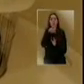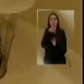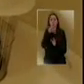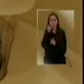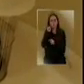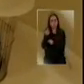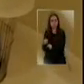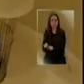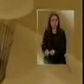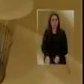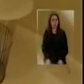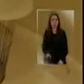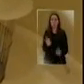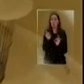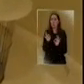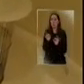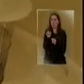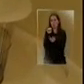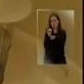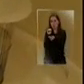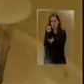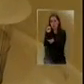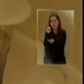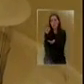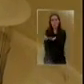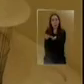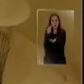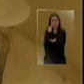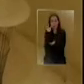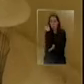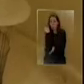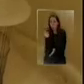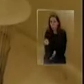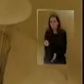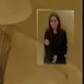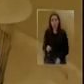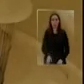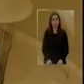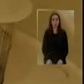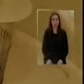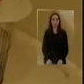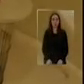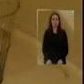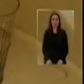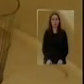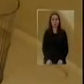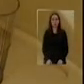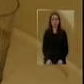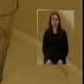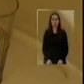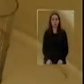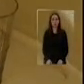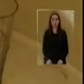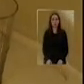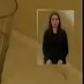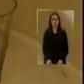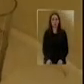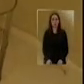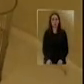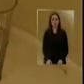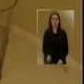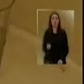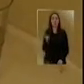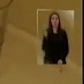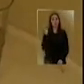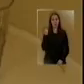aquí en los tobón de Ebu, tiene su tamaño regular, su peso, y ahí se puede ver su peso, su tamaño, su forma. ¿Qué tal? ¿Se alimenta lo